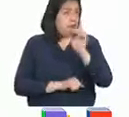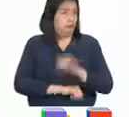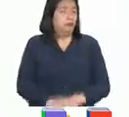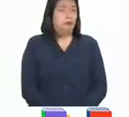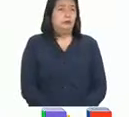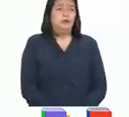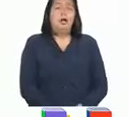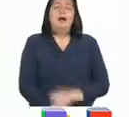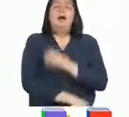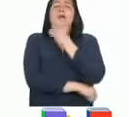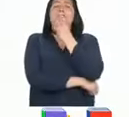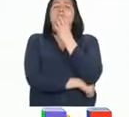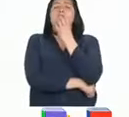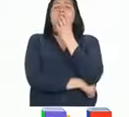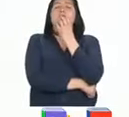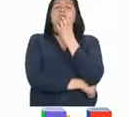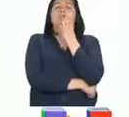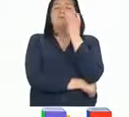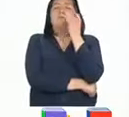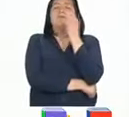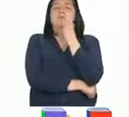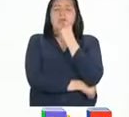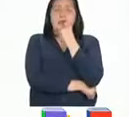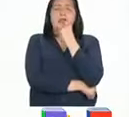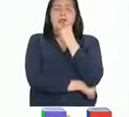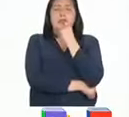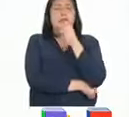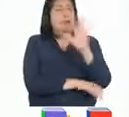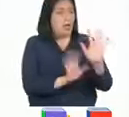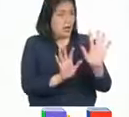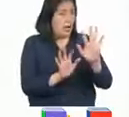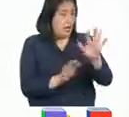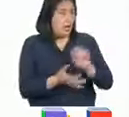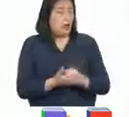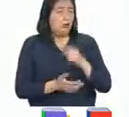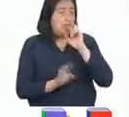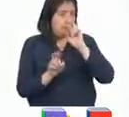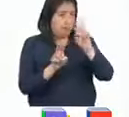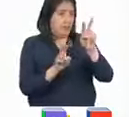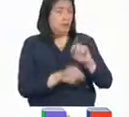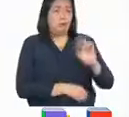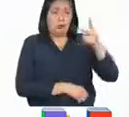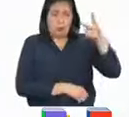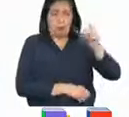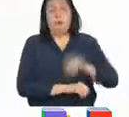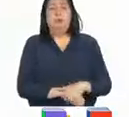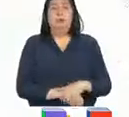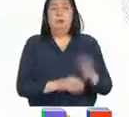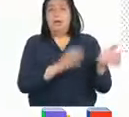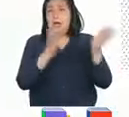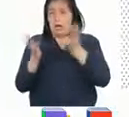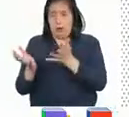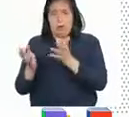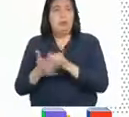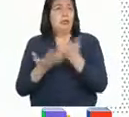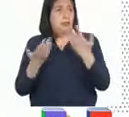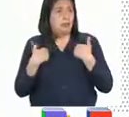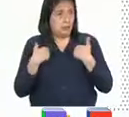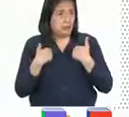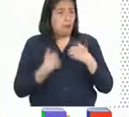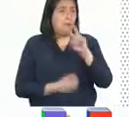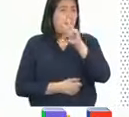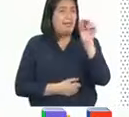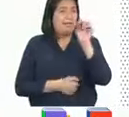torta. Ajá, ya veo. Ahora veamos un segundo caso. Esta vez tenemos